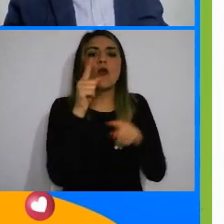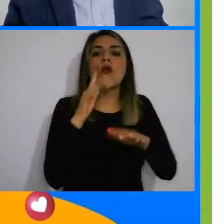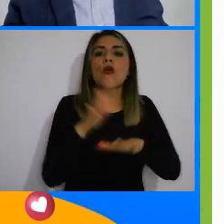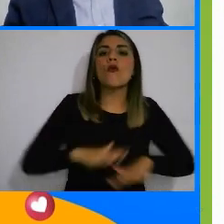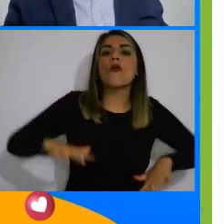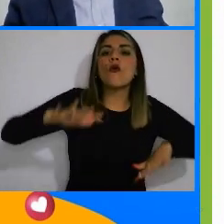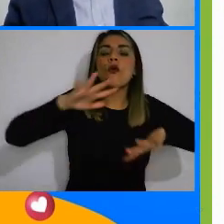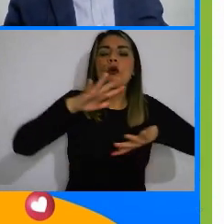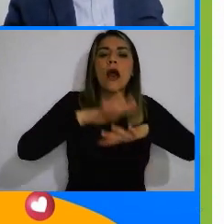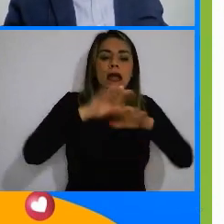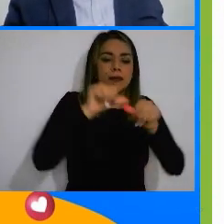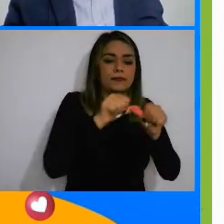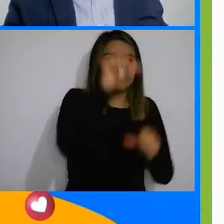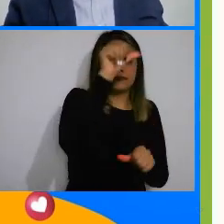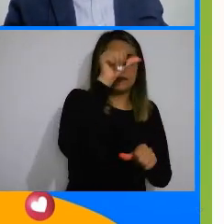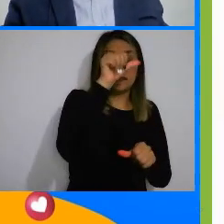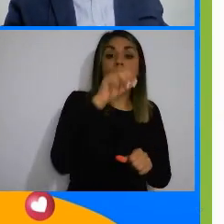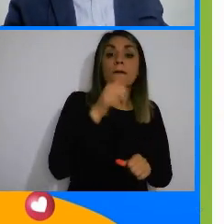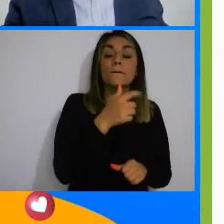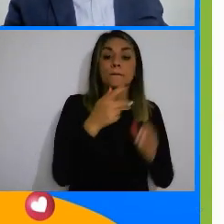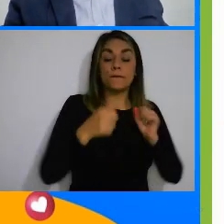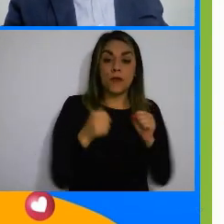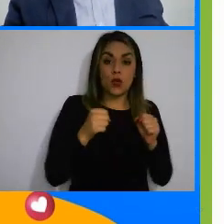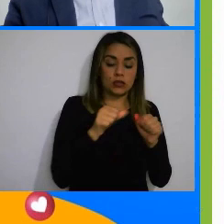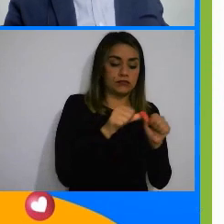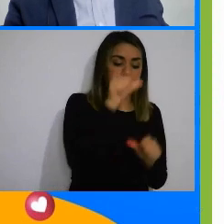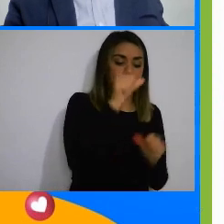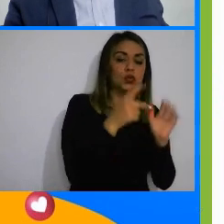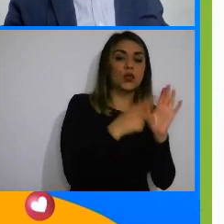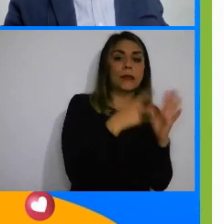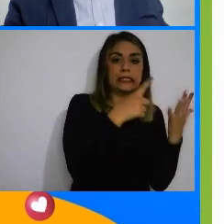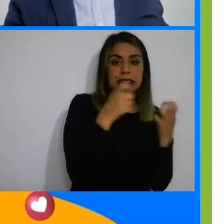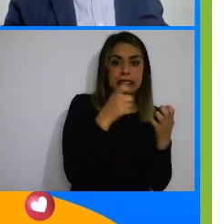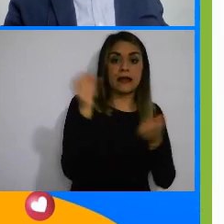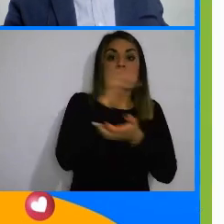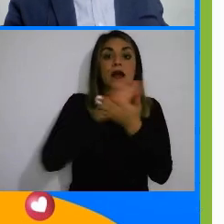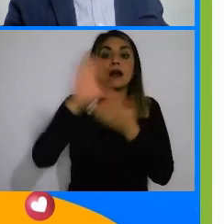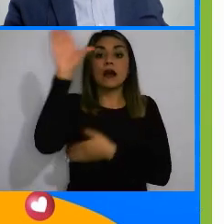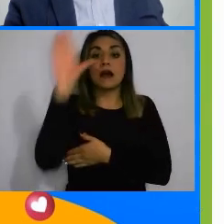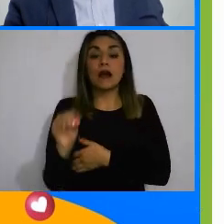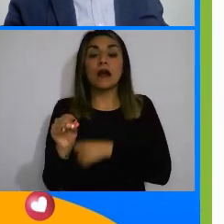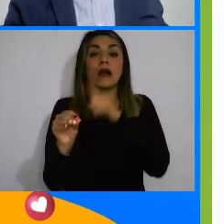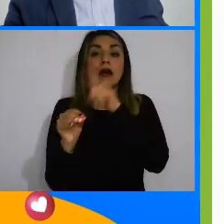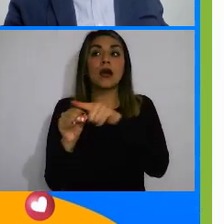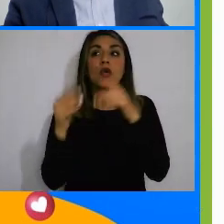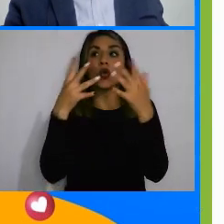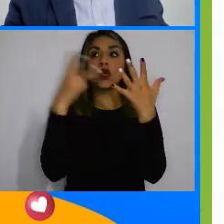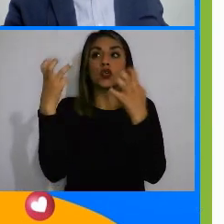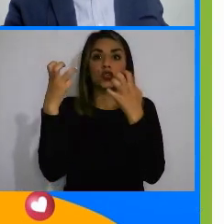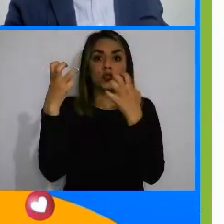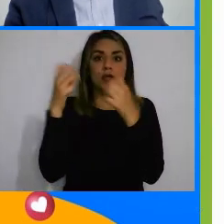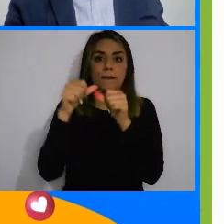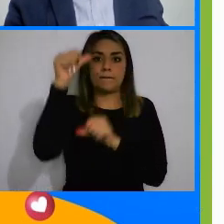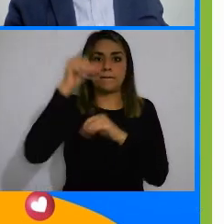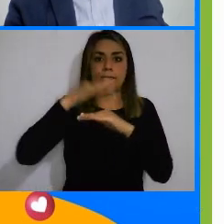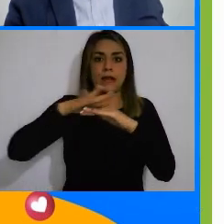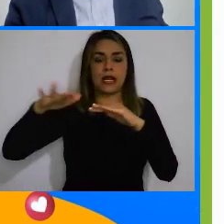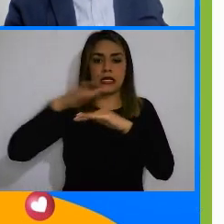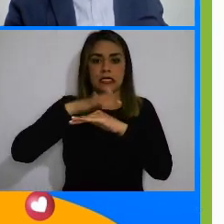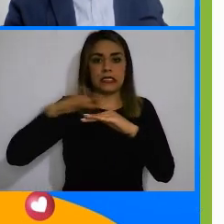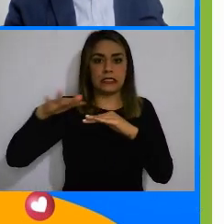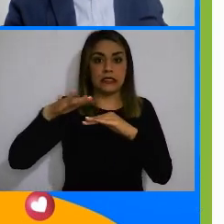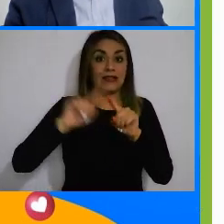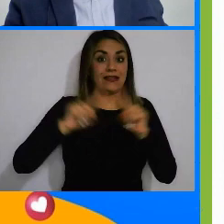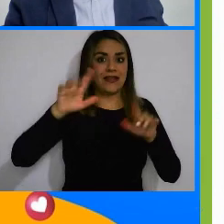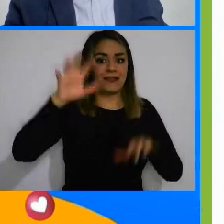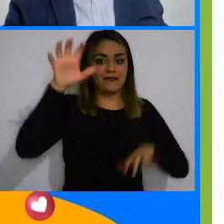en altitud. Bogotá está a 2.600. Las sabanas africanas están más o menos a los 800 metros sobre el nivel del mar. Entonces, miren la